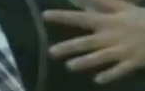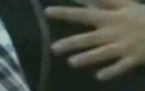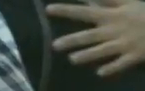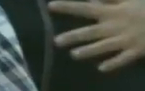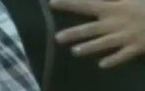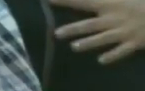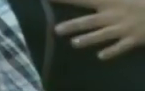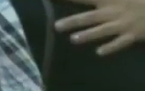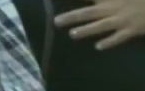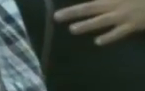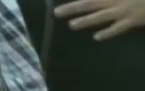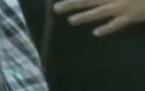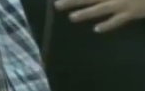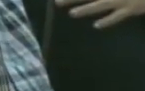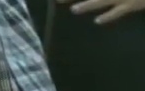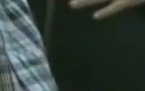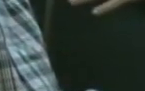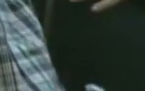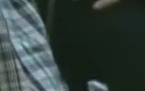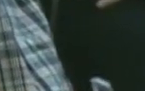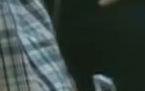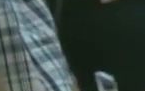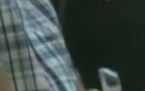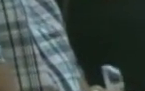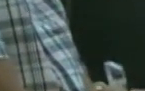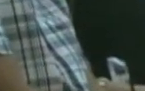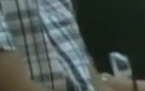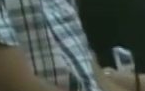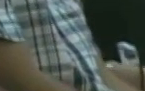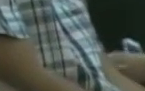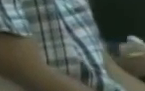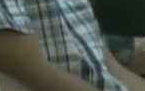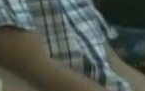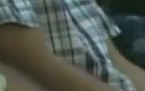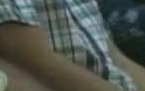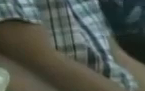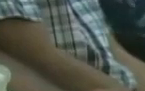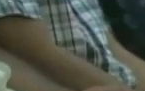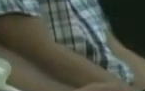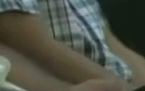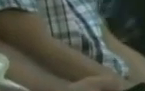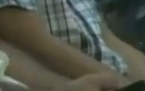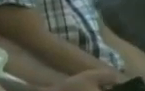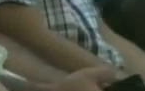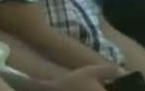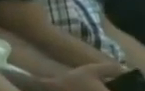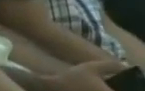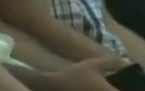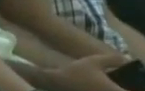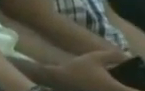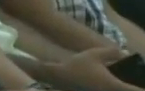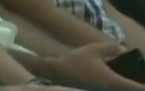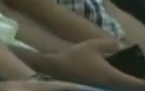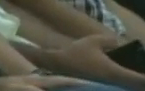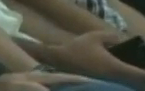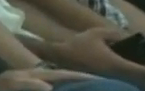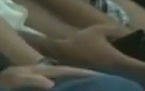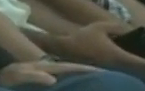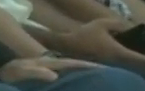Chávez. Decía el comandante Chávez, y hoy lo recordaba nuestro embajador en